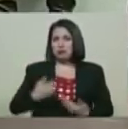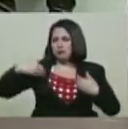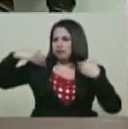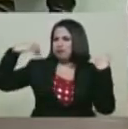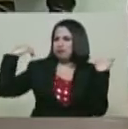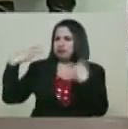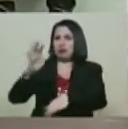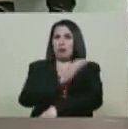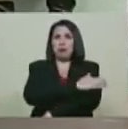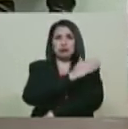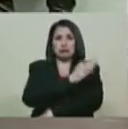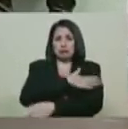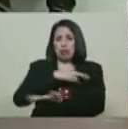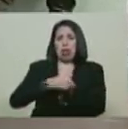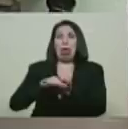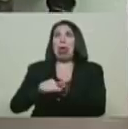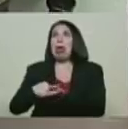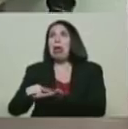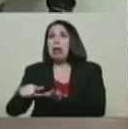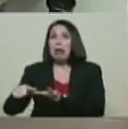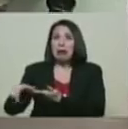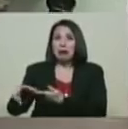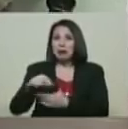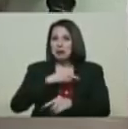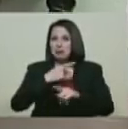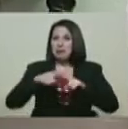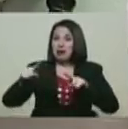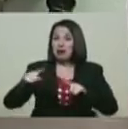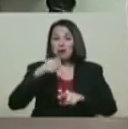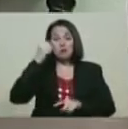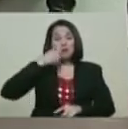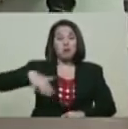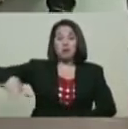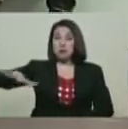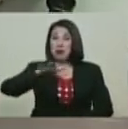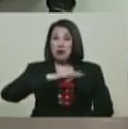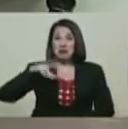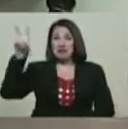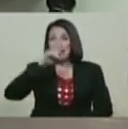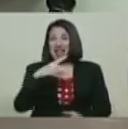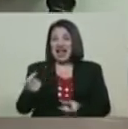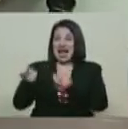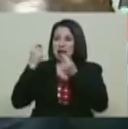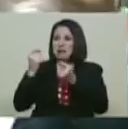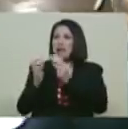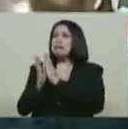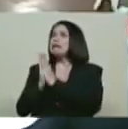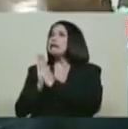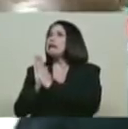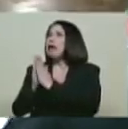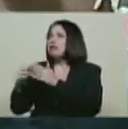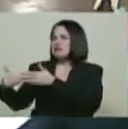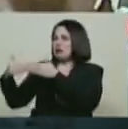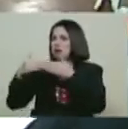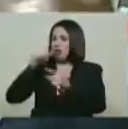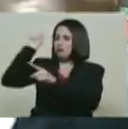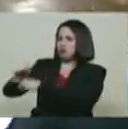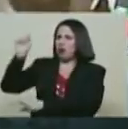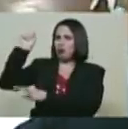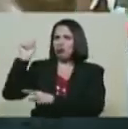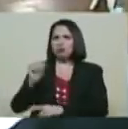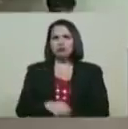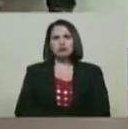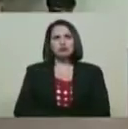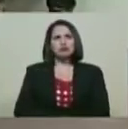la oposición todo lo que quiera arrastrarse, pero el pueblo de Venezuela jamás se arrastrará, jamás se rendirá frente a un